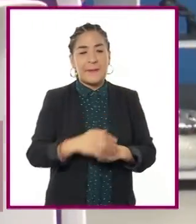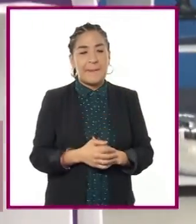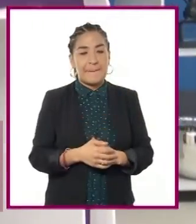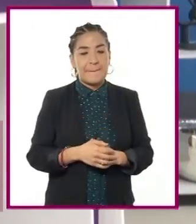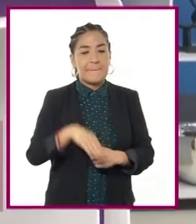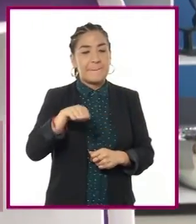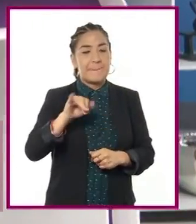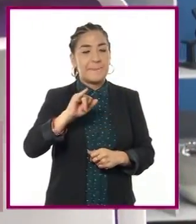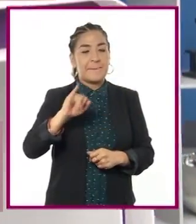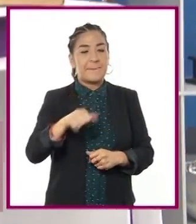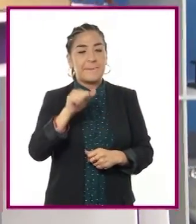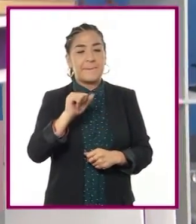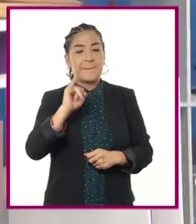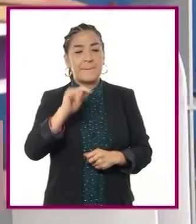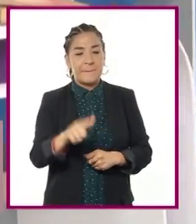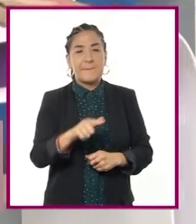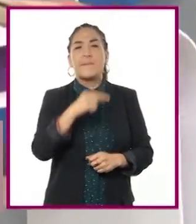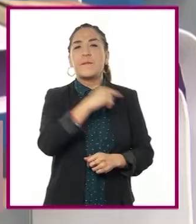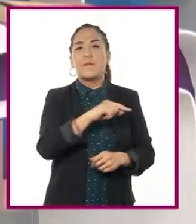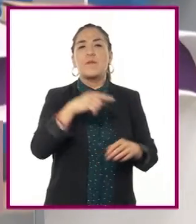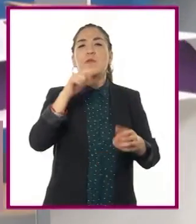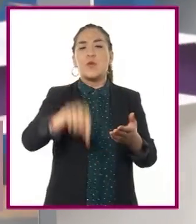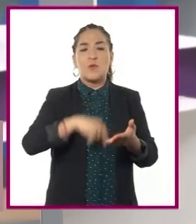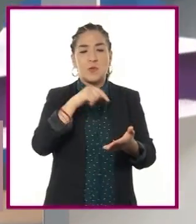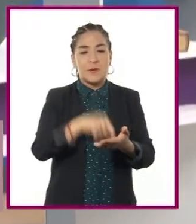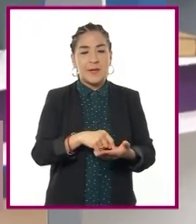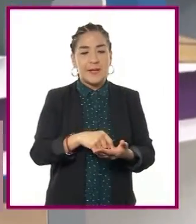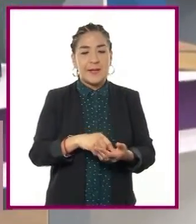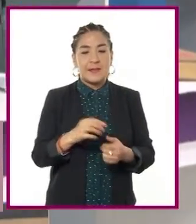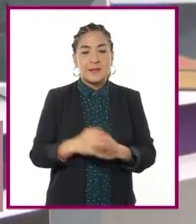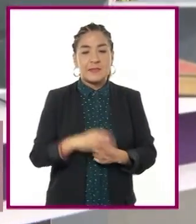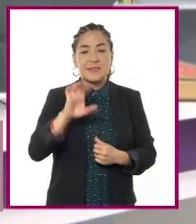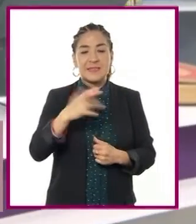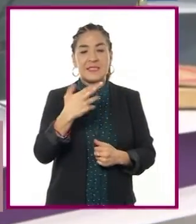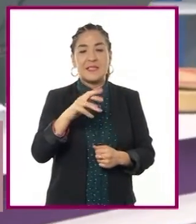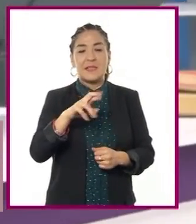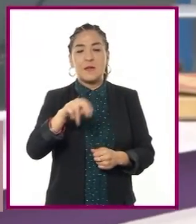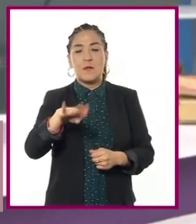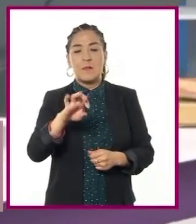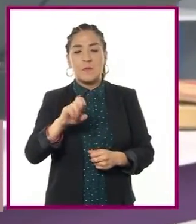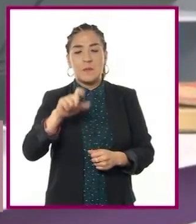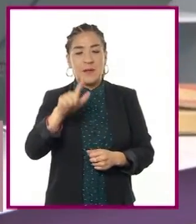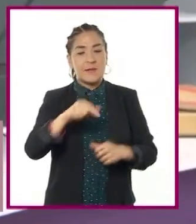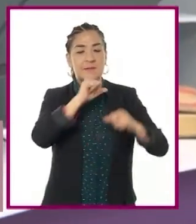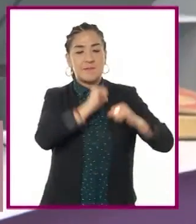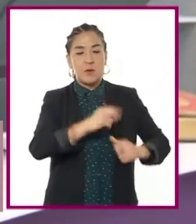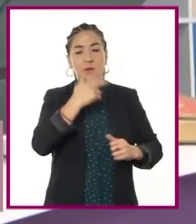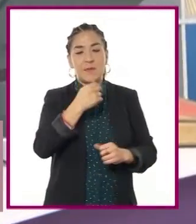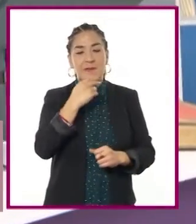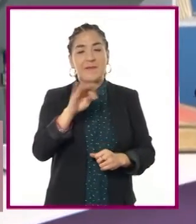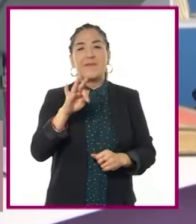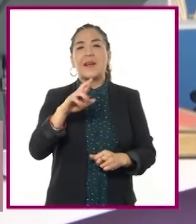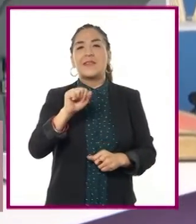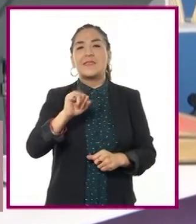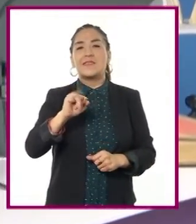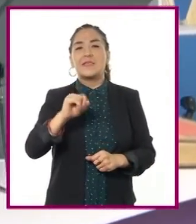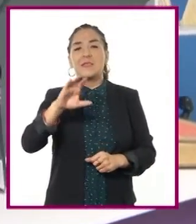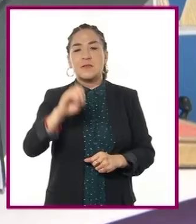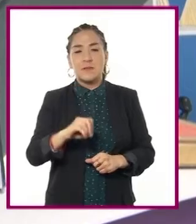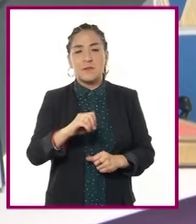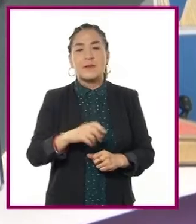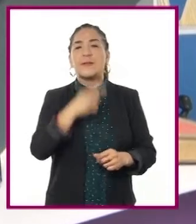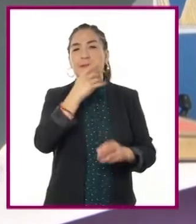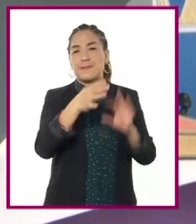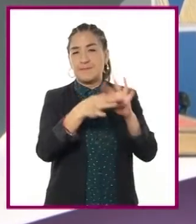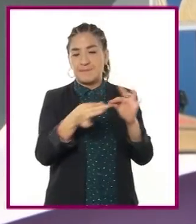Mikhail Gorbachov, de la tragedia de Chernóbil a la Carta a la Tierra, por el autor Francisco Javier Ibizate, y dice